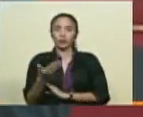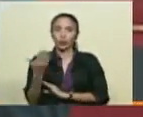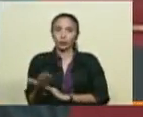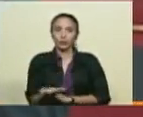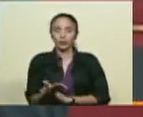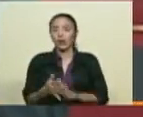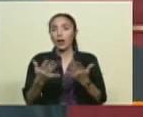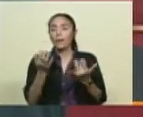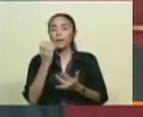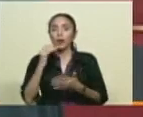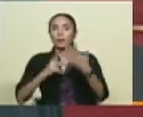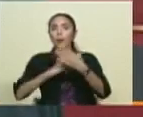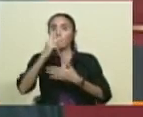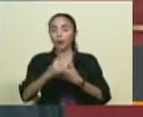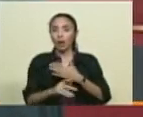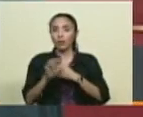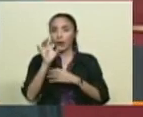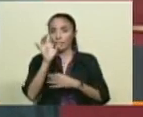de la Patria